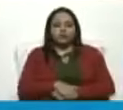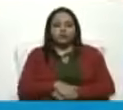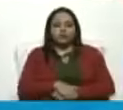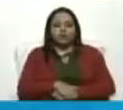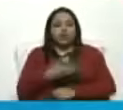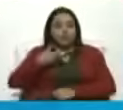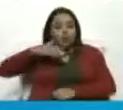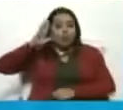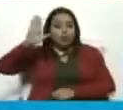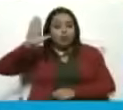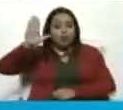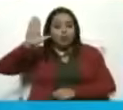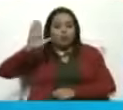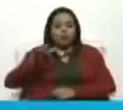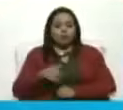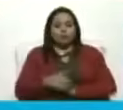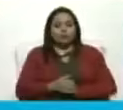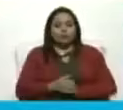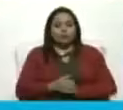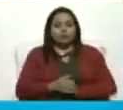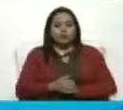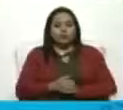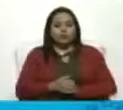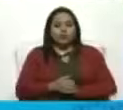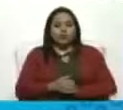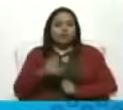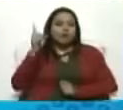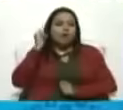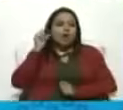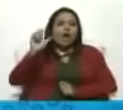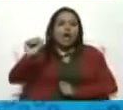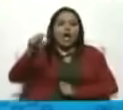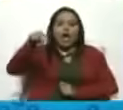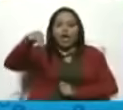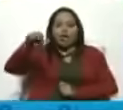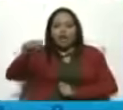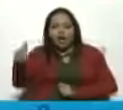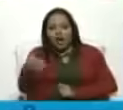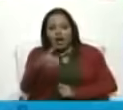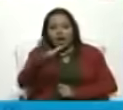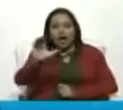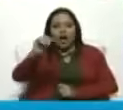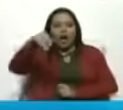les juro, por Ana María Campos,